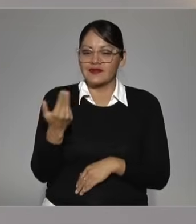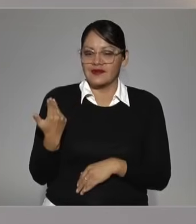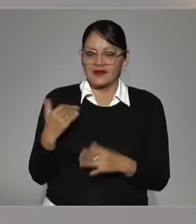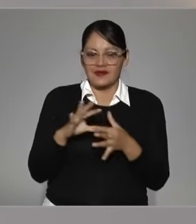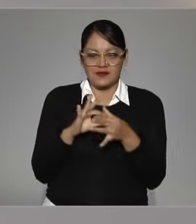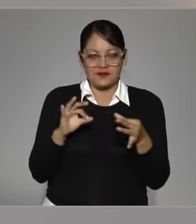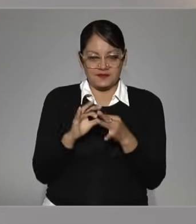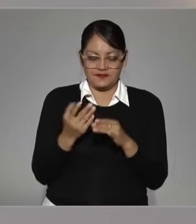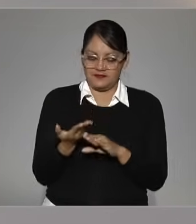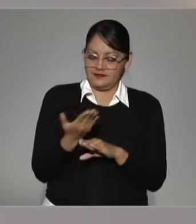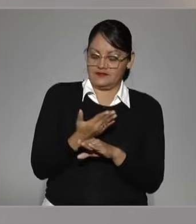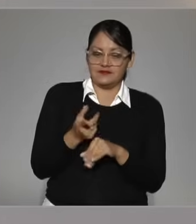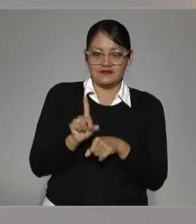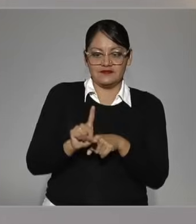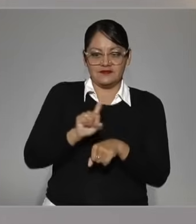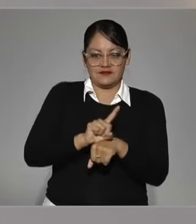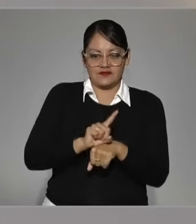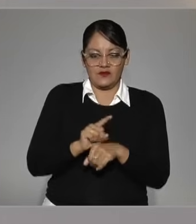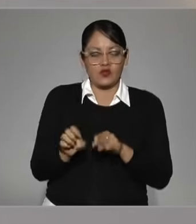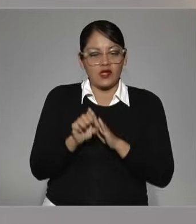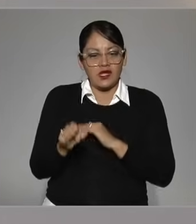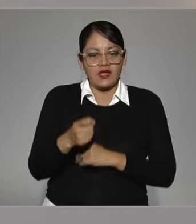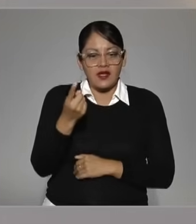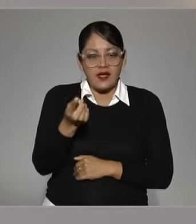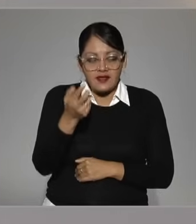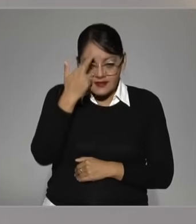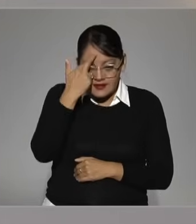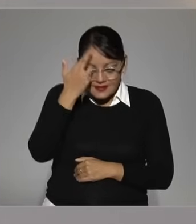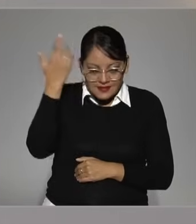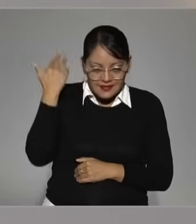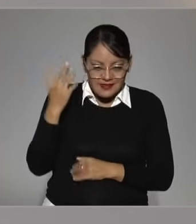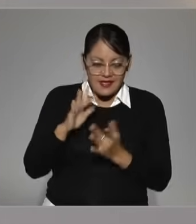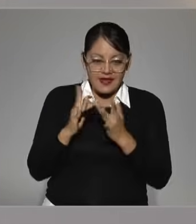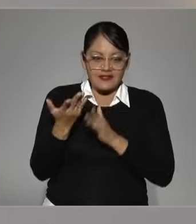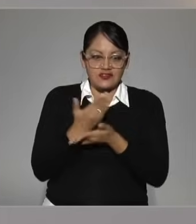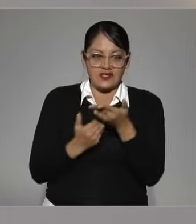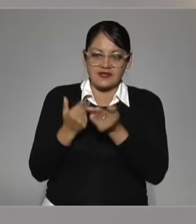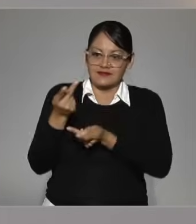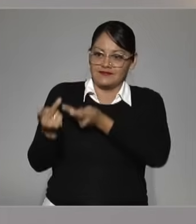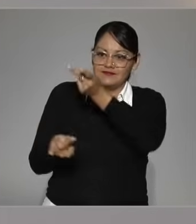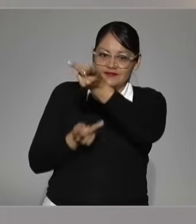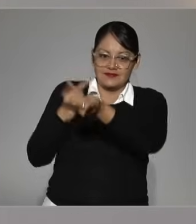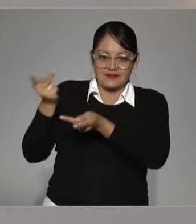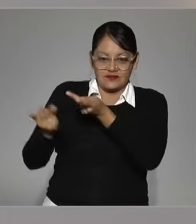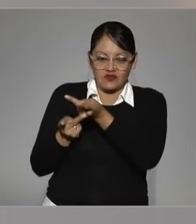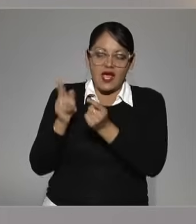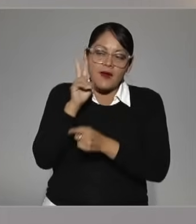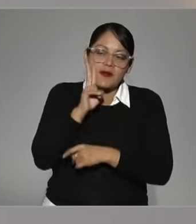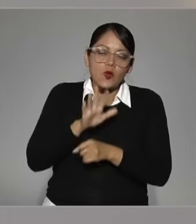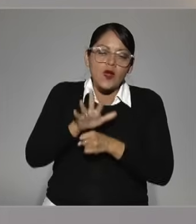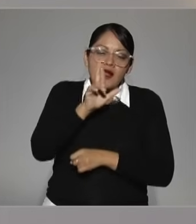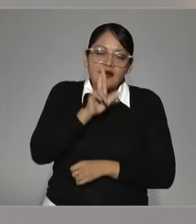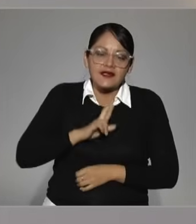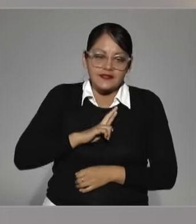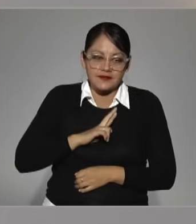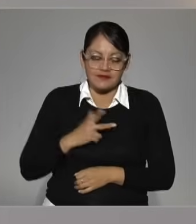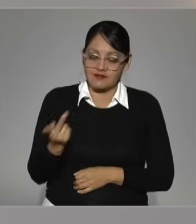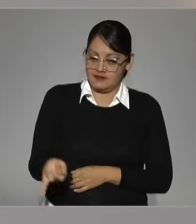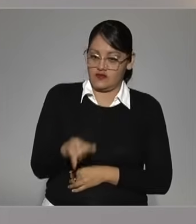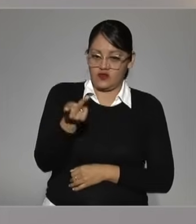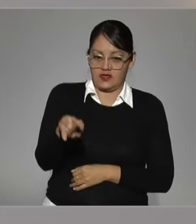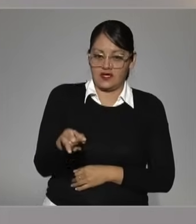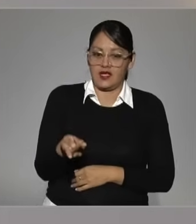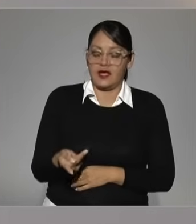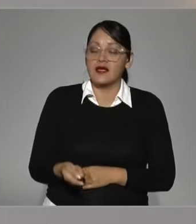ustedes en días anteriores, Leti, porque se les hizo una pregunta en redes y me gustaría que vieran, que nos contestaron. La pregunta fue, ¿de quién debe